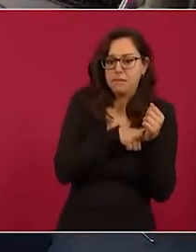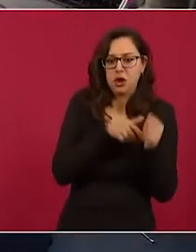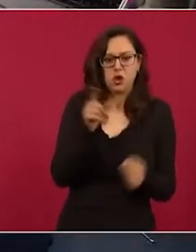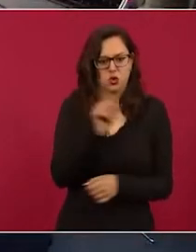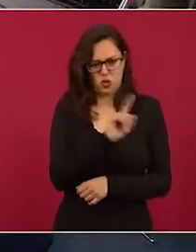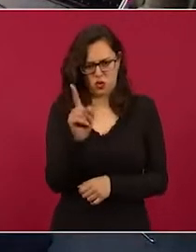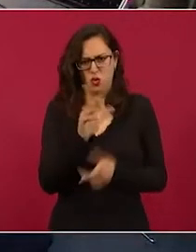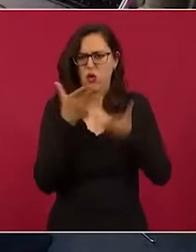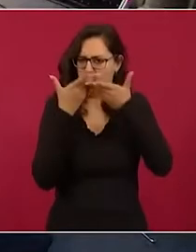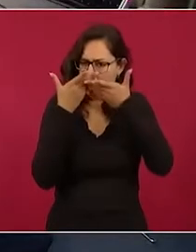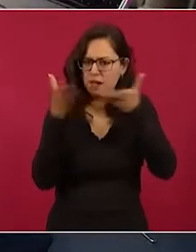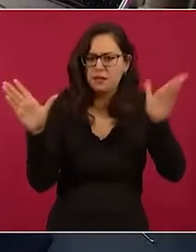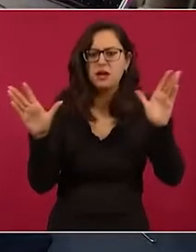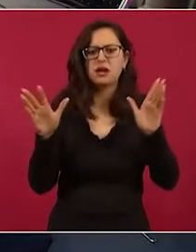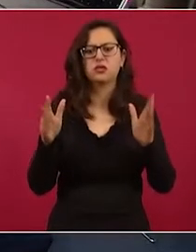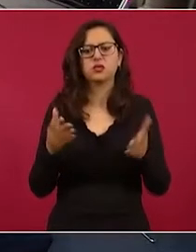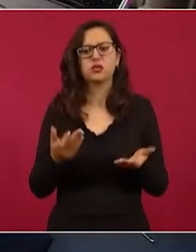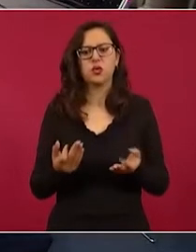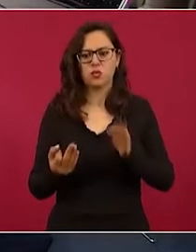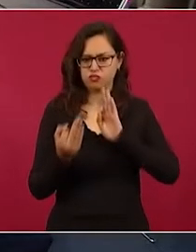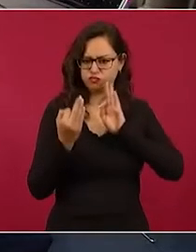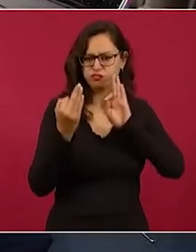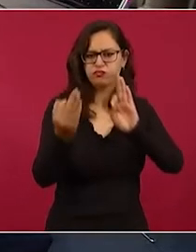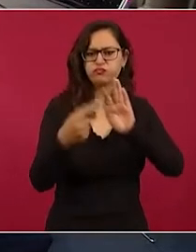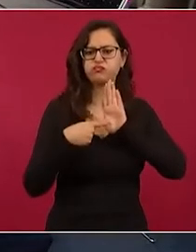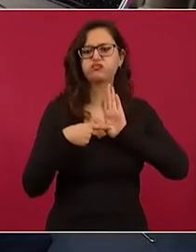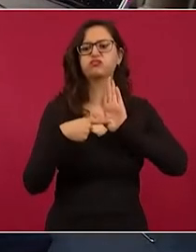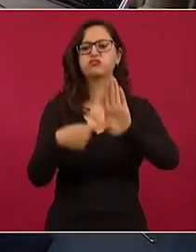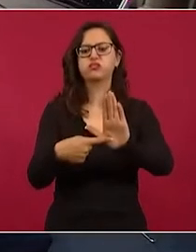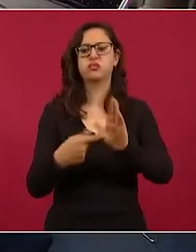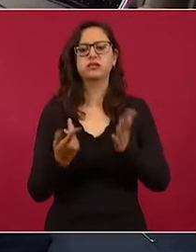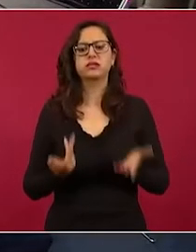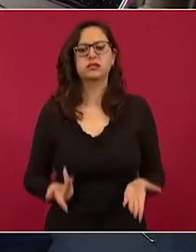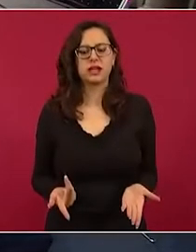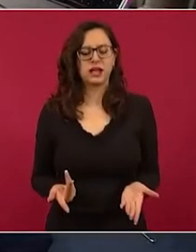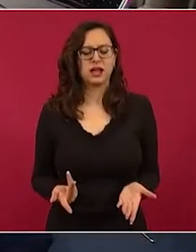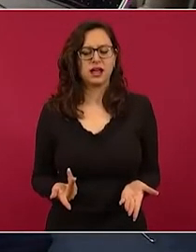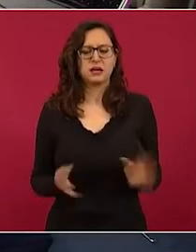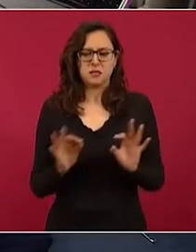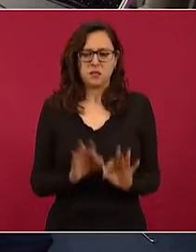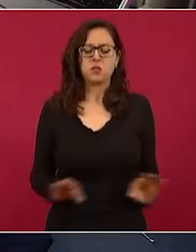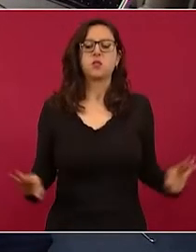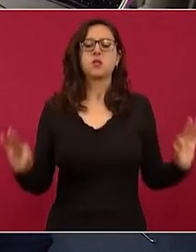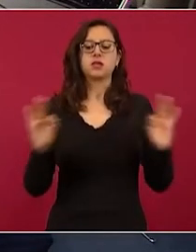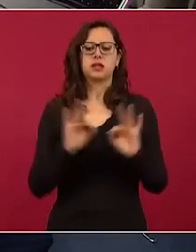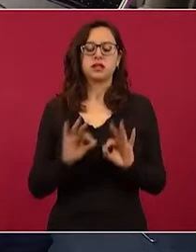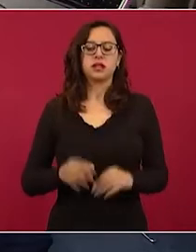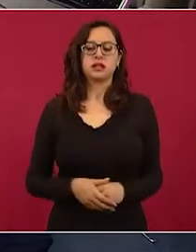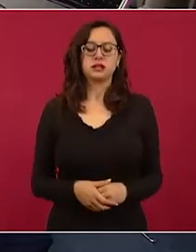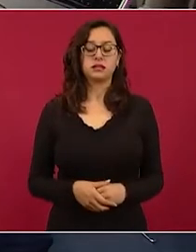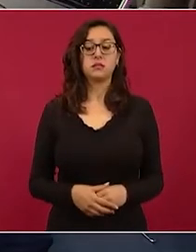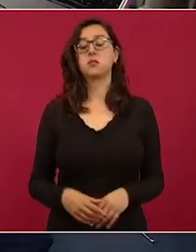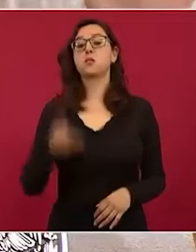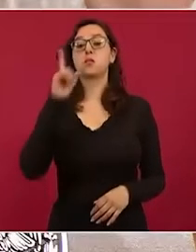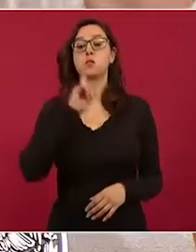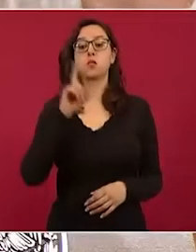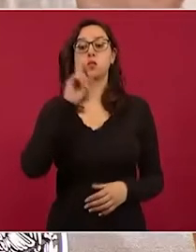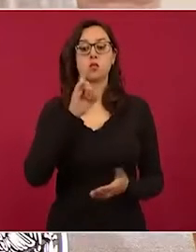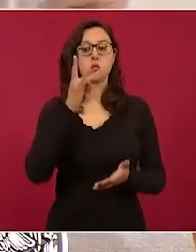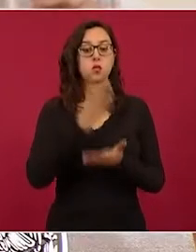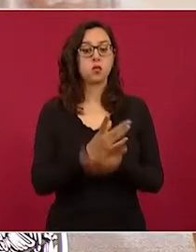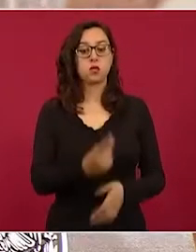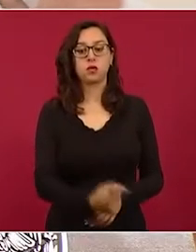Hernández, porque, y no es solo ella, ¿no? Es en general